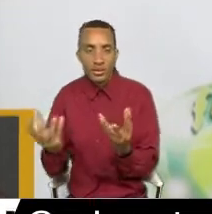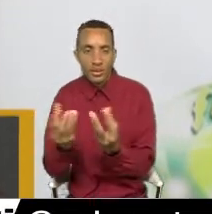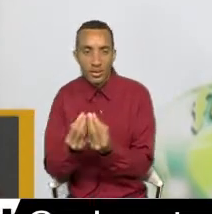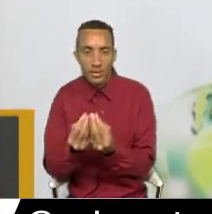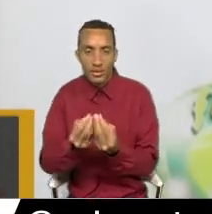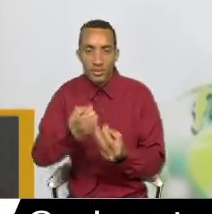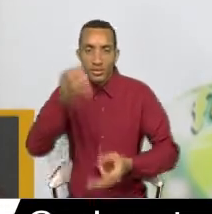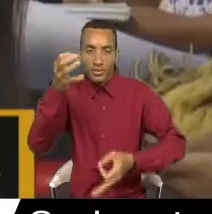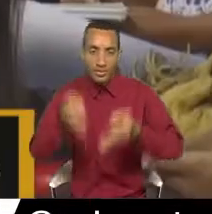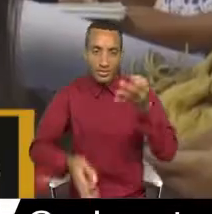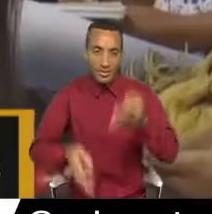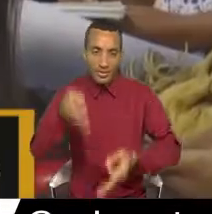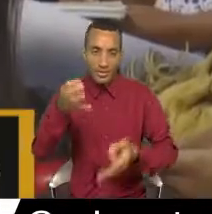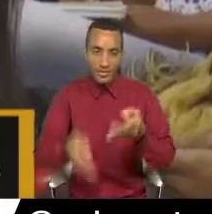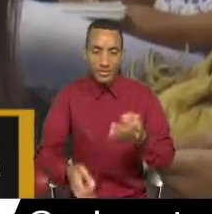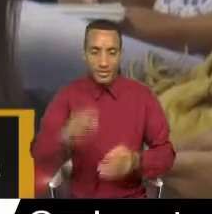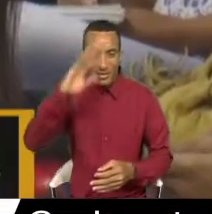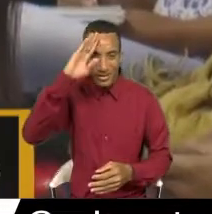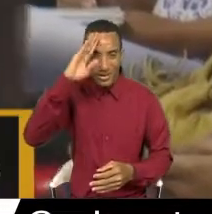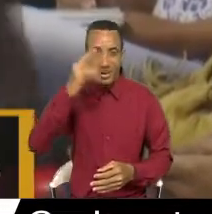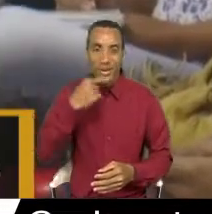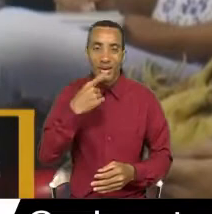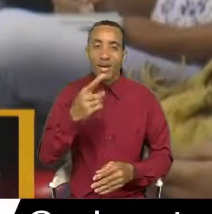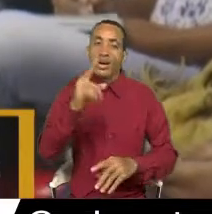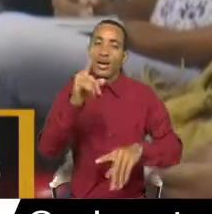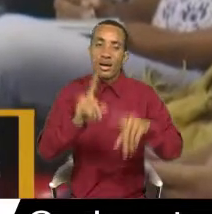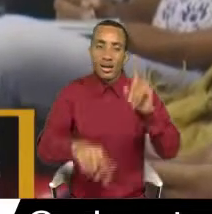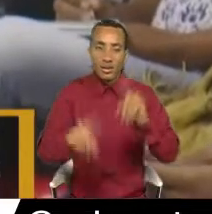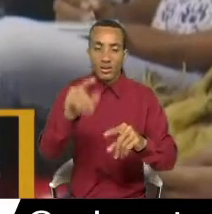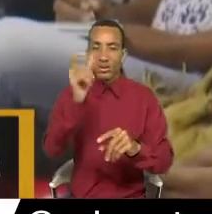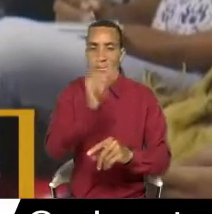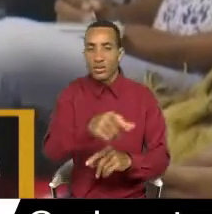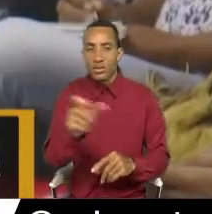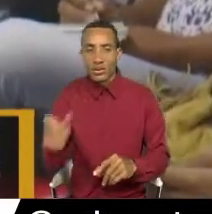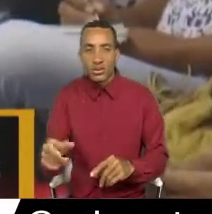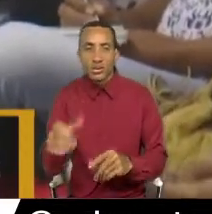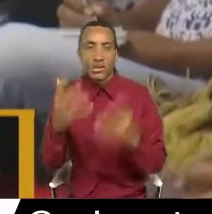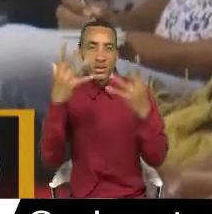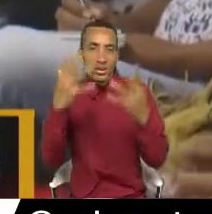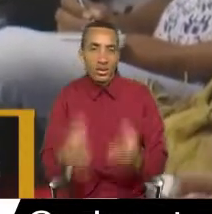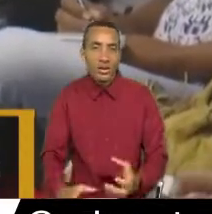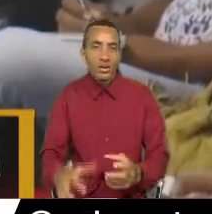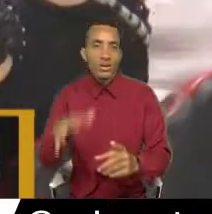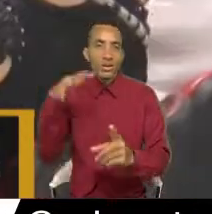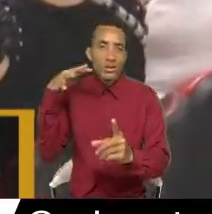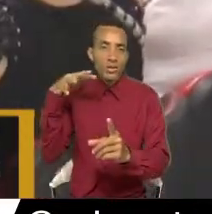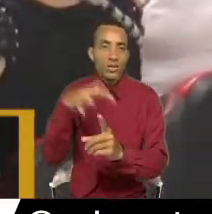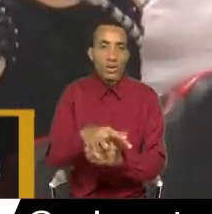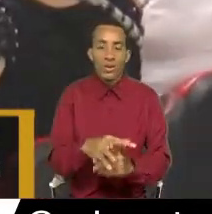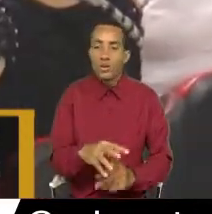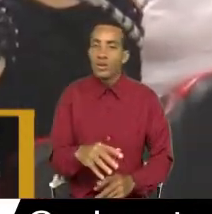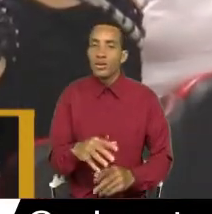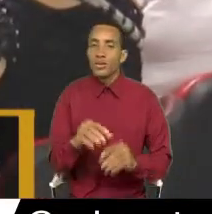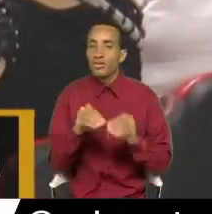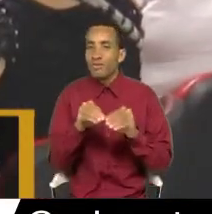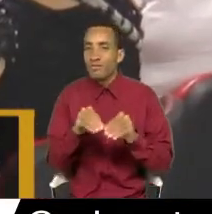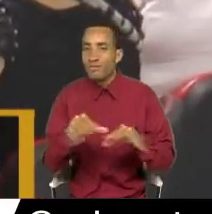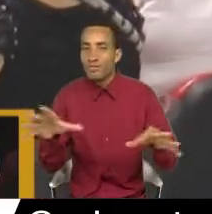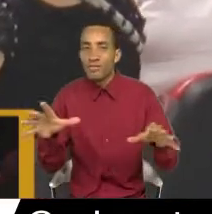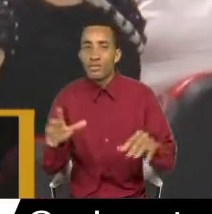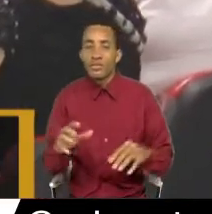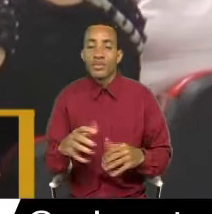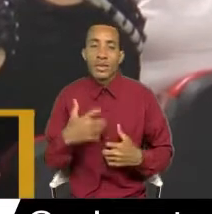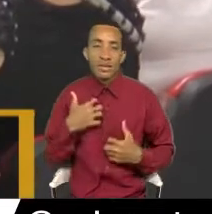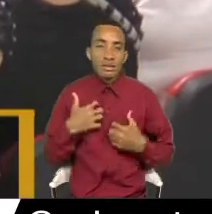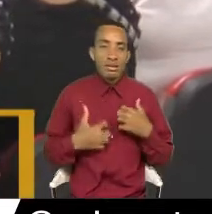y evitar que algunas personas inescrupulosas tratan de afectar o tratan de intimidar por diferentes medios. Es así como el pasado